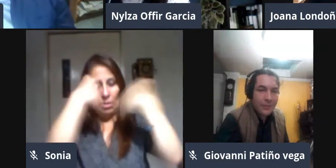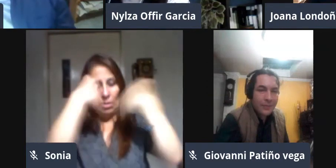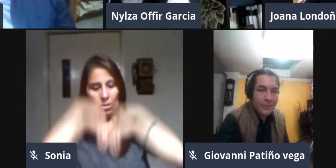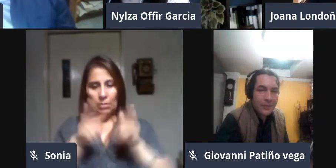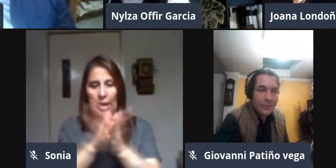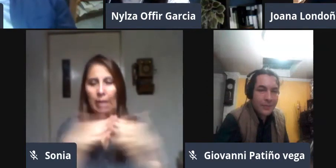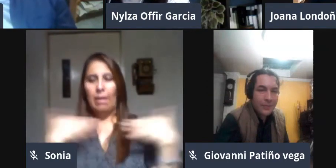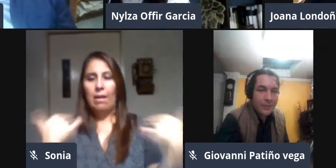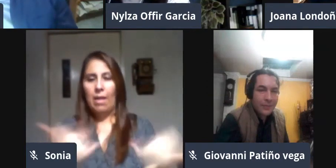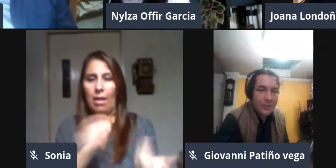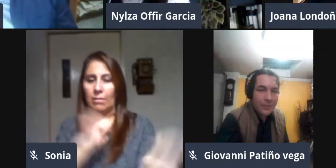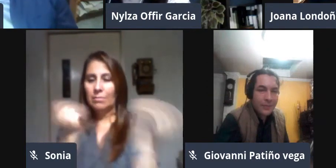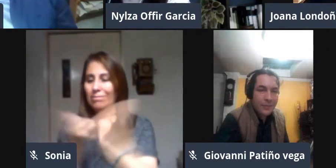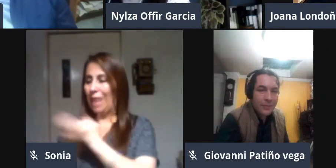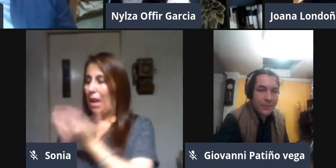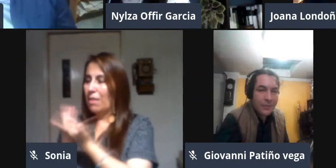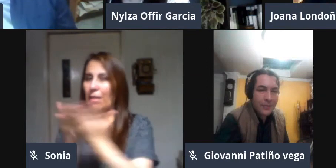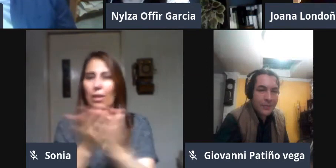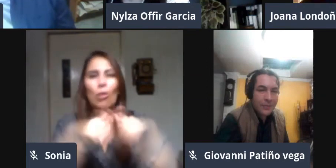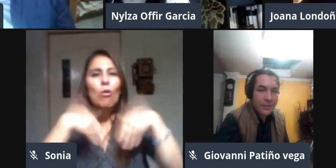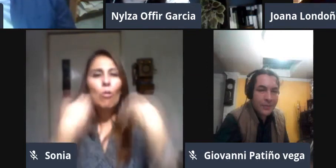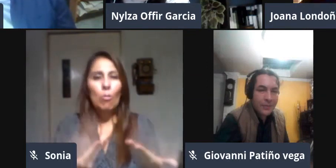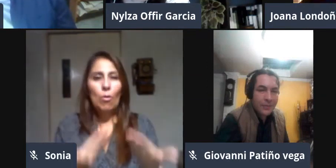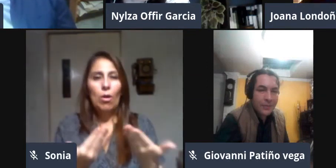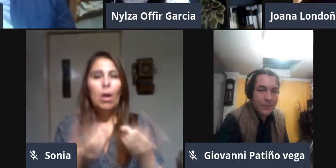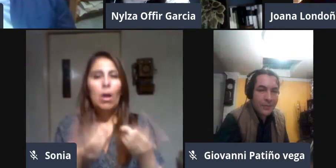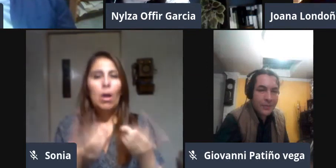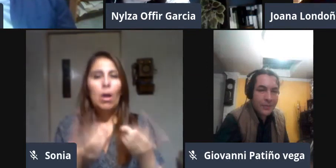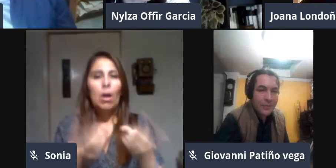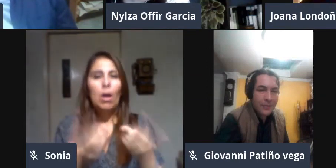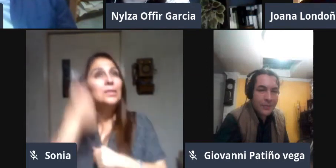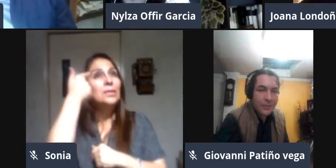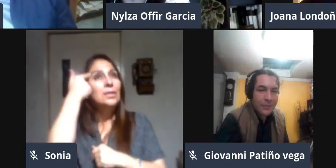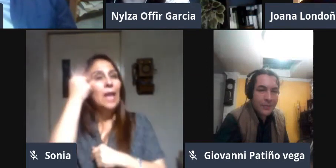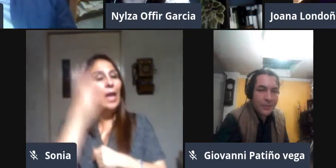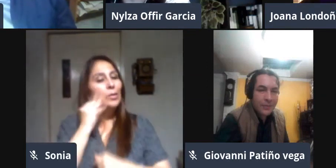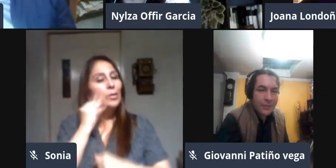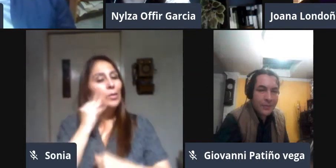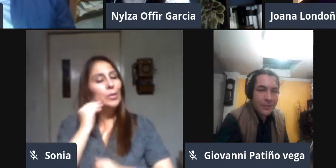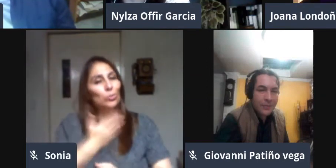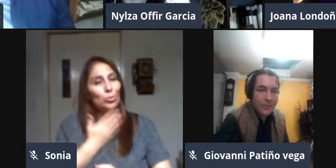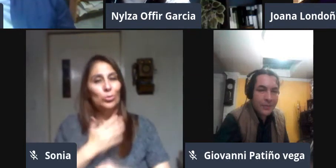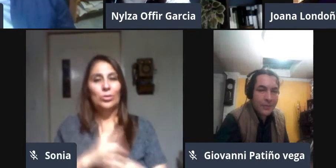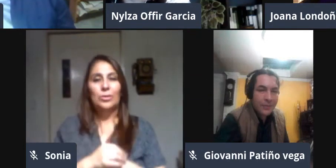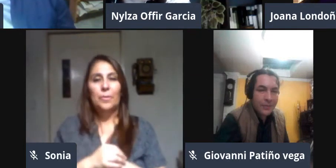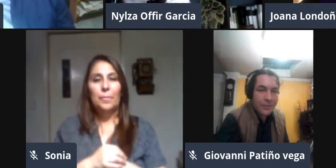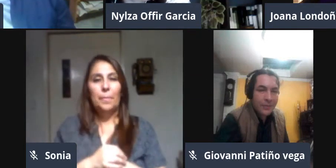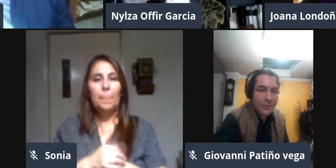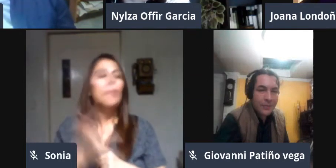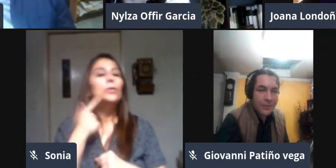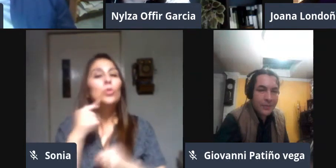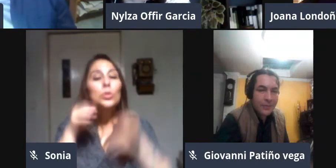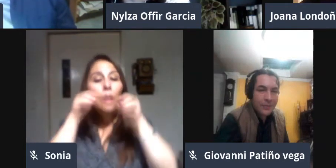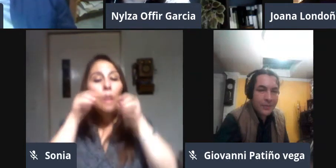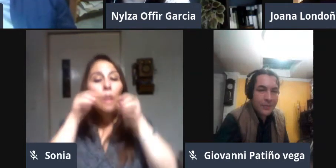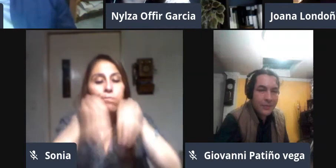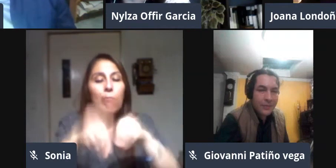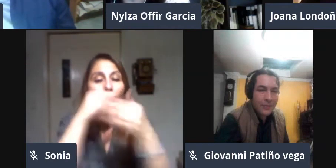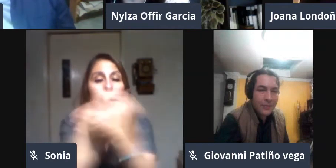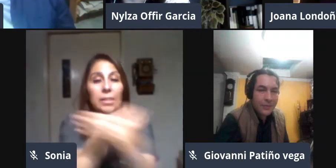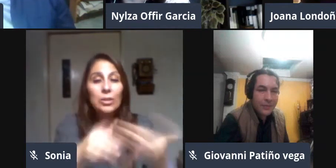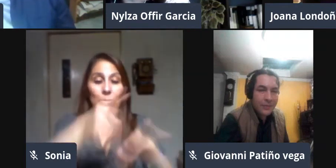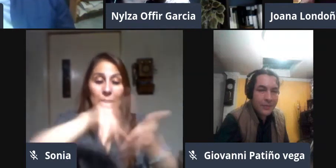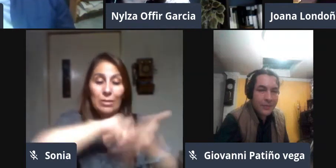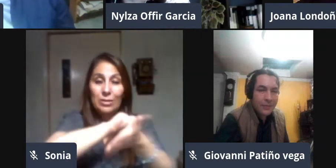y demás pues justamente es a partir de las propias vivencias cuando tú estás alfabetizando niños por ejemplo justamente es mirar